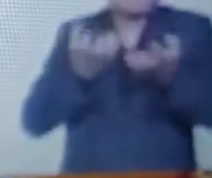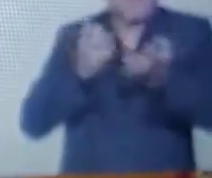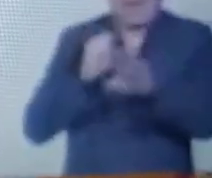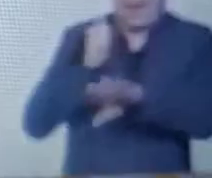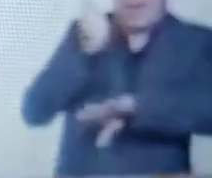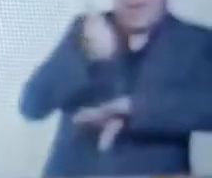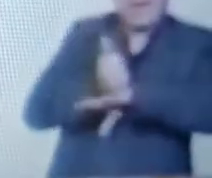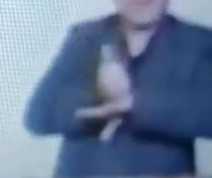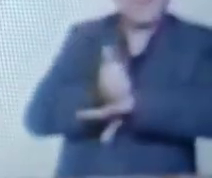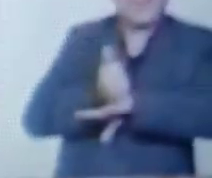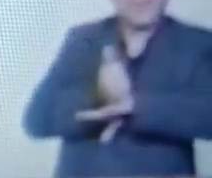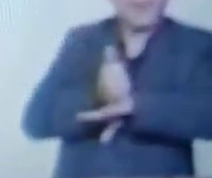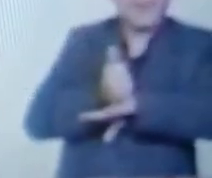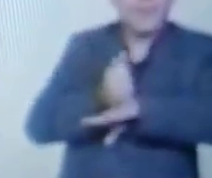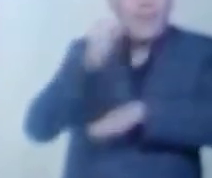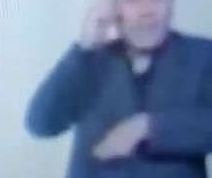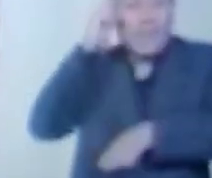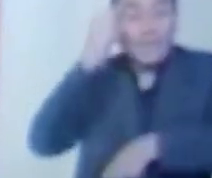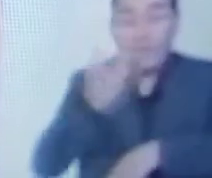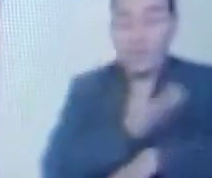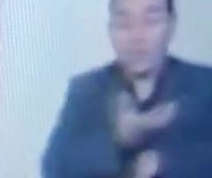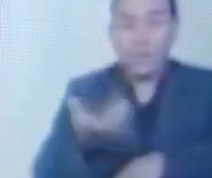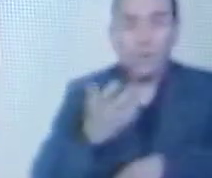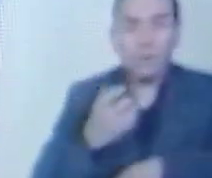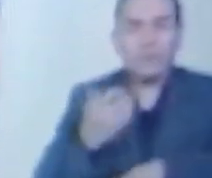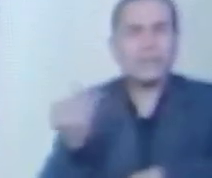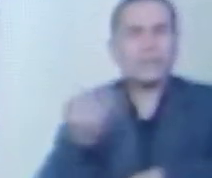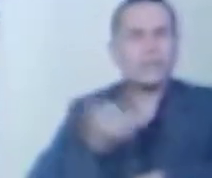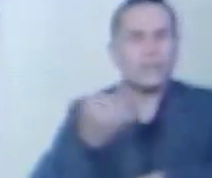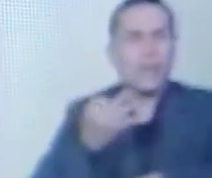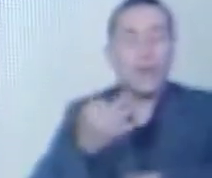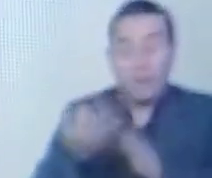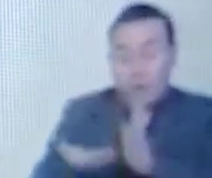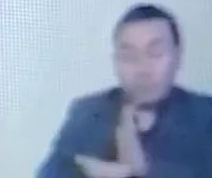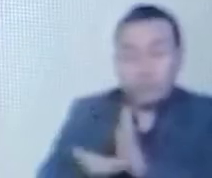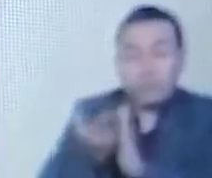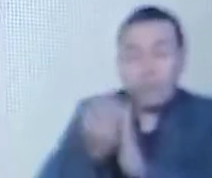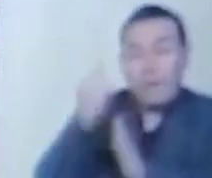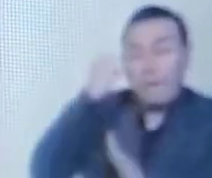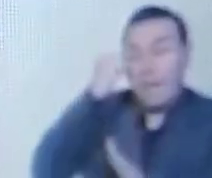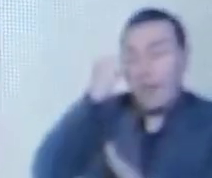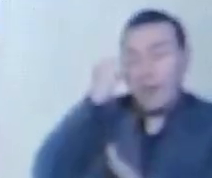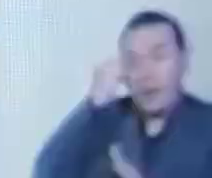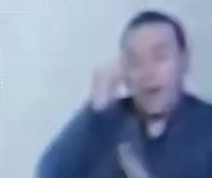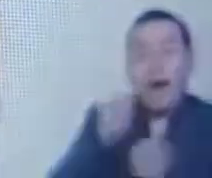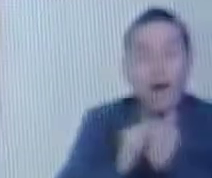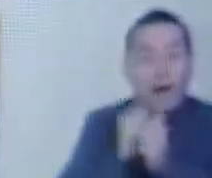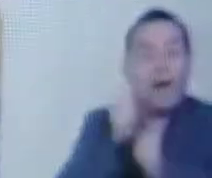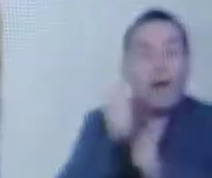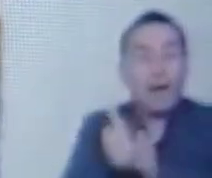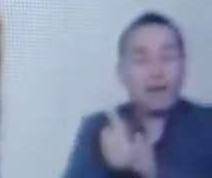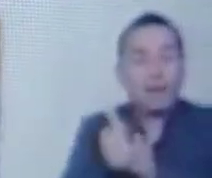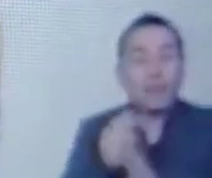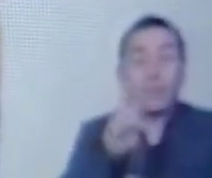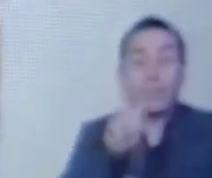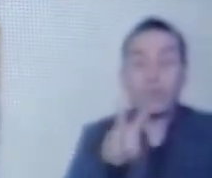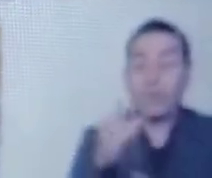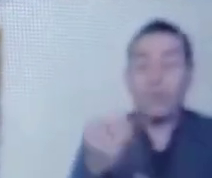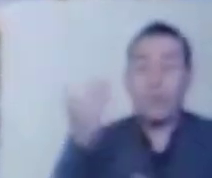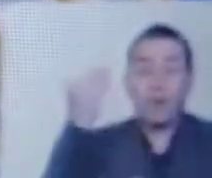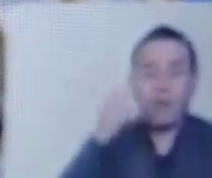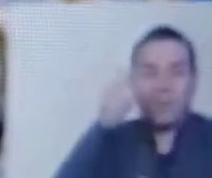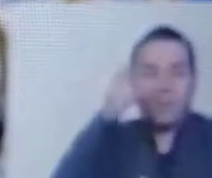crearlo. Mientras vivamos estos momentos de optimismo, hay que cultivarlos para mantenerlos y avanzar lo más que podamos. Hace 2 años